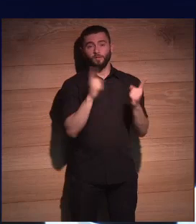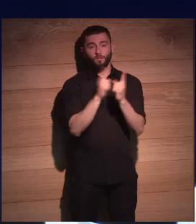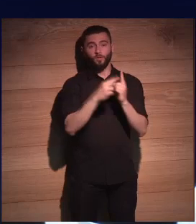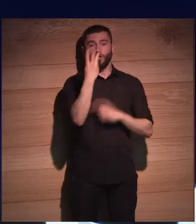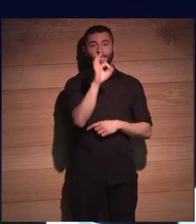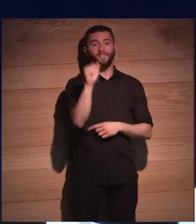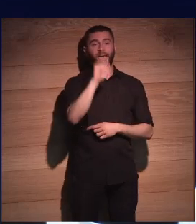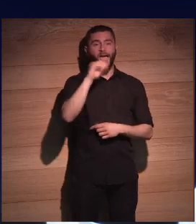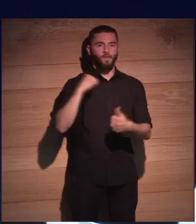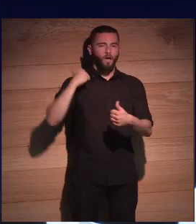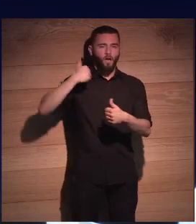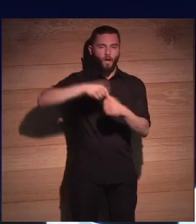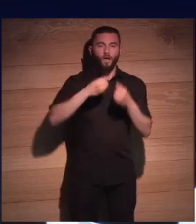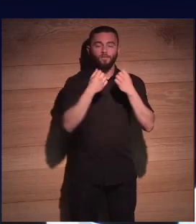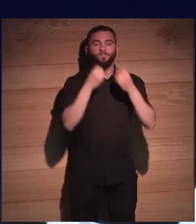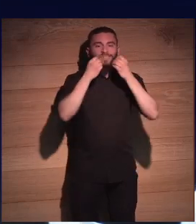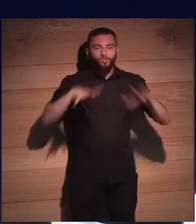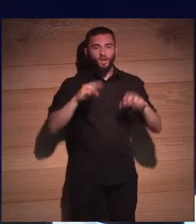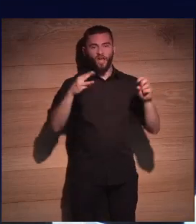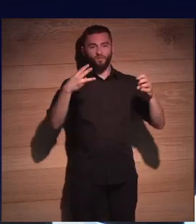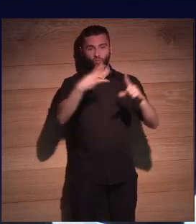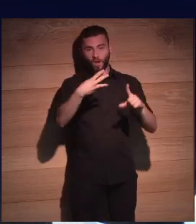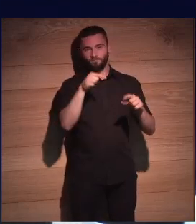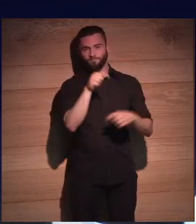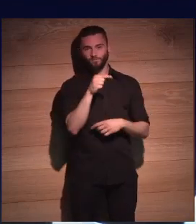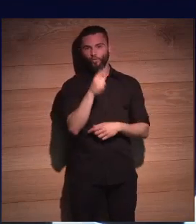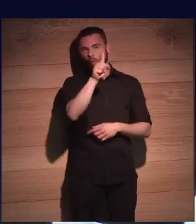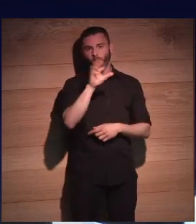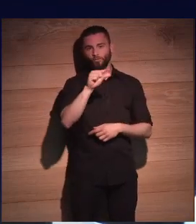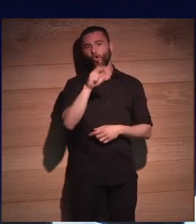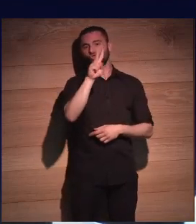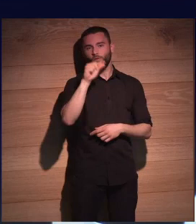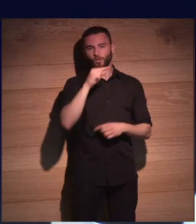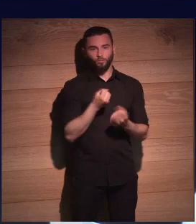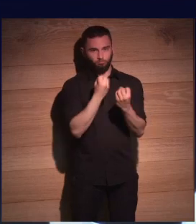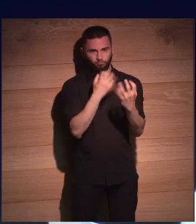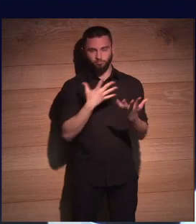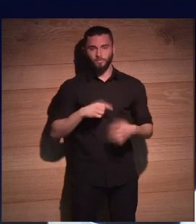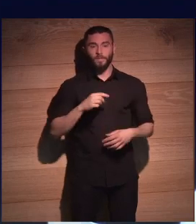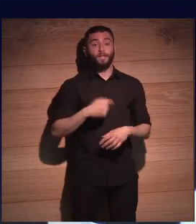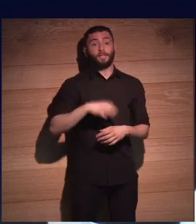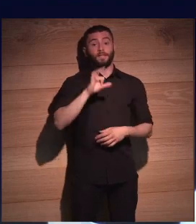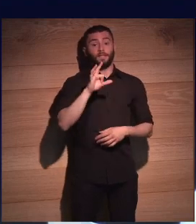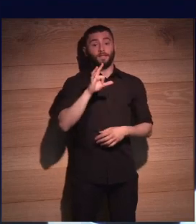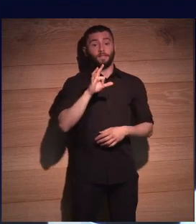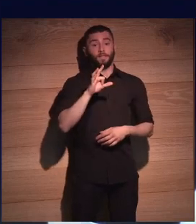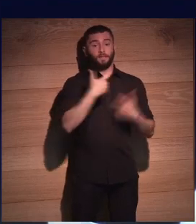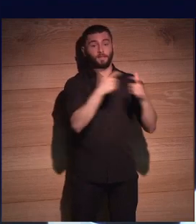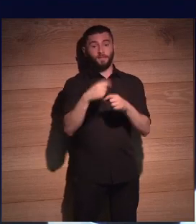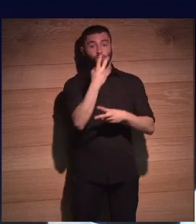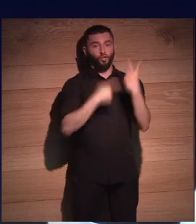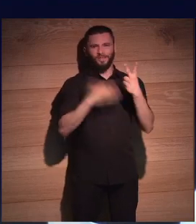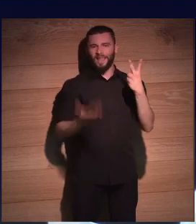años de historia de la web, en solo 1 minuto o 2. Y luego hablaremos un poco de 2 secciones muy importantes, que es lo que nosotros